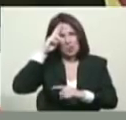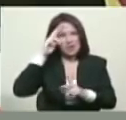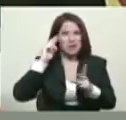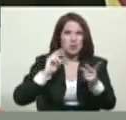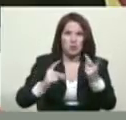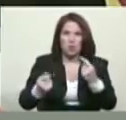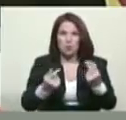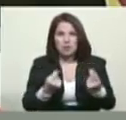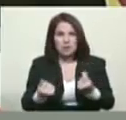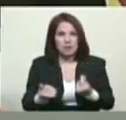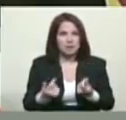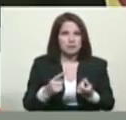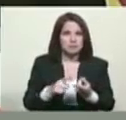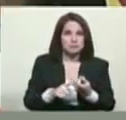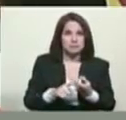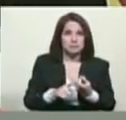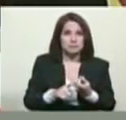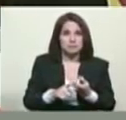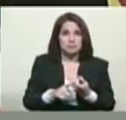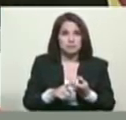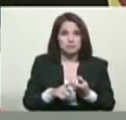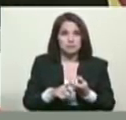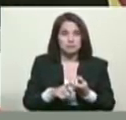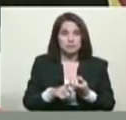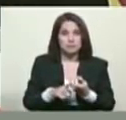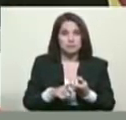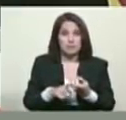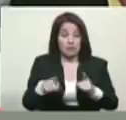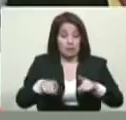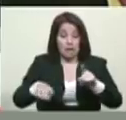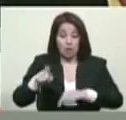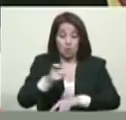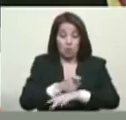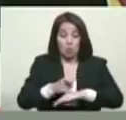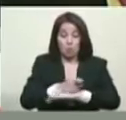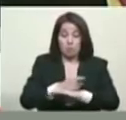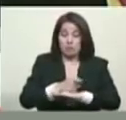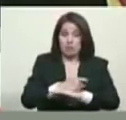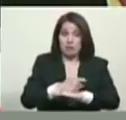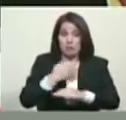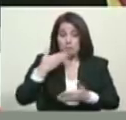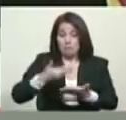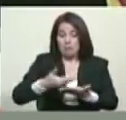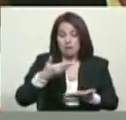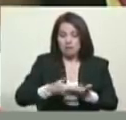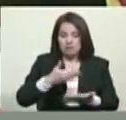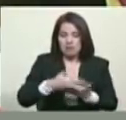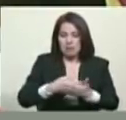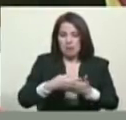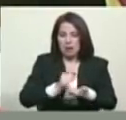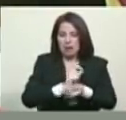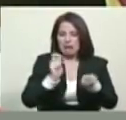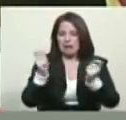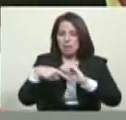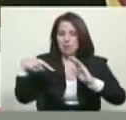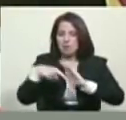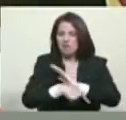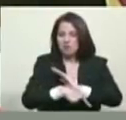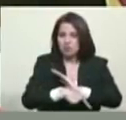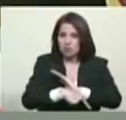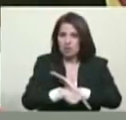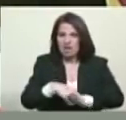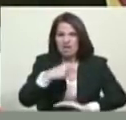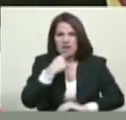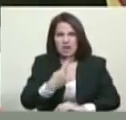económicas, que algún dirigente, exdirigente, planteaba transformaciones profundas, y que